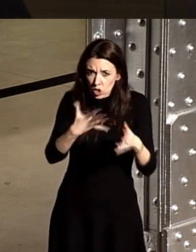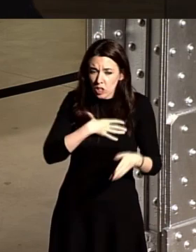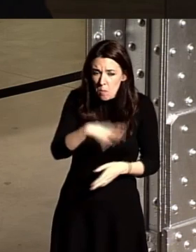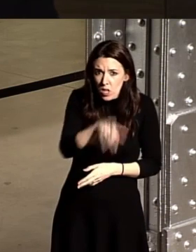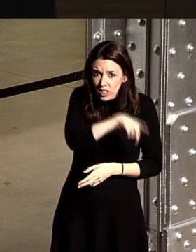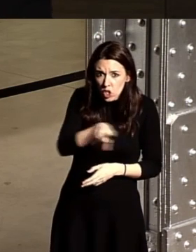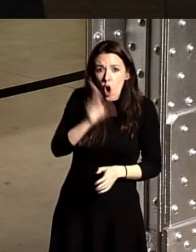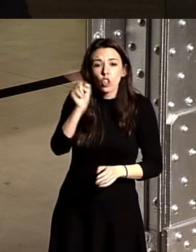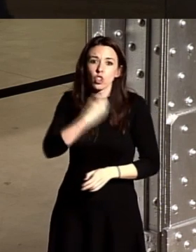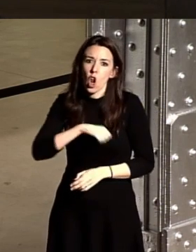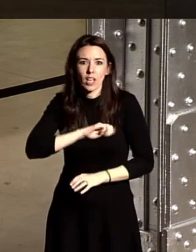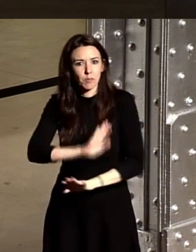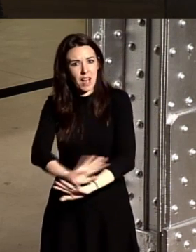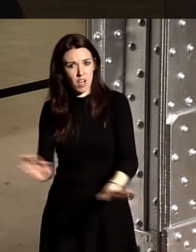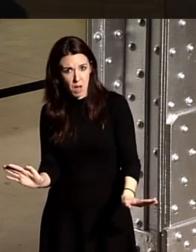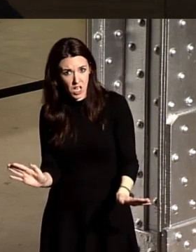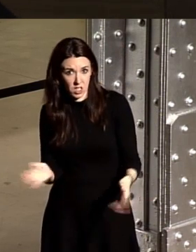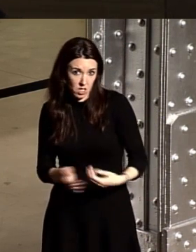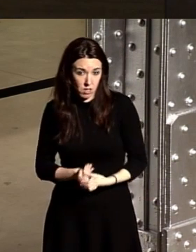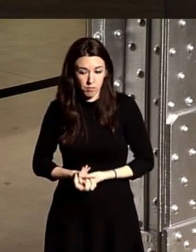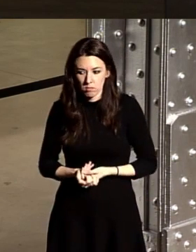solo pasa en Españistán?